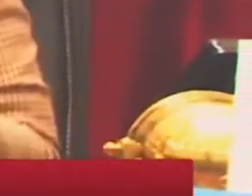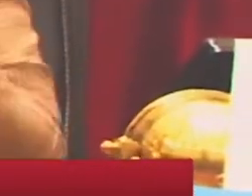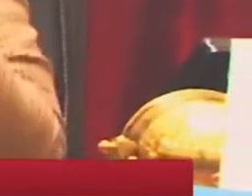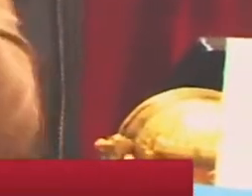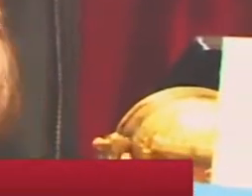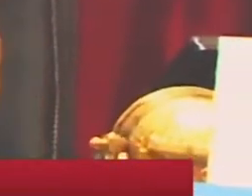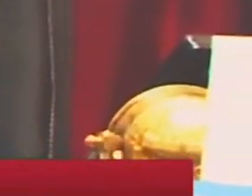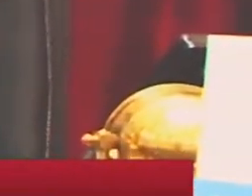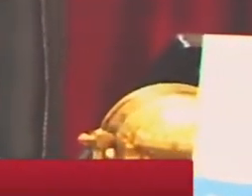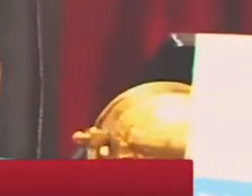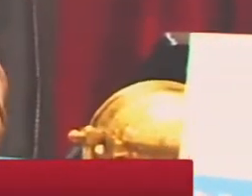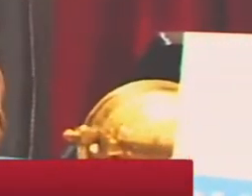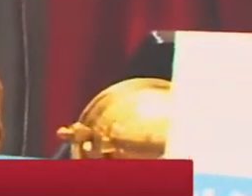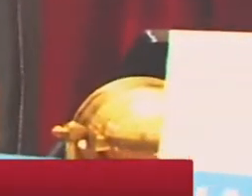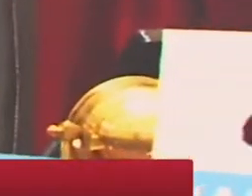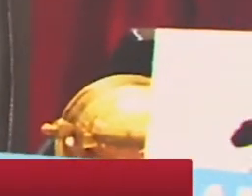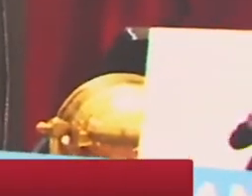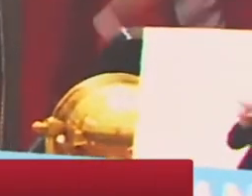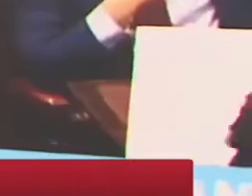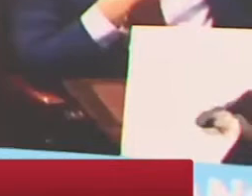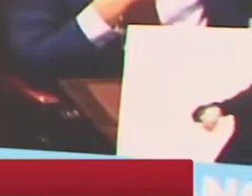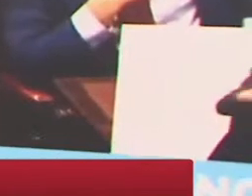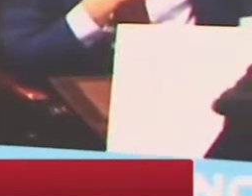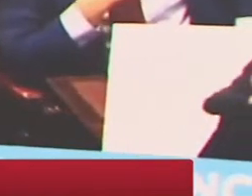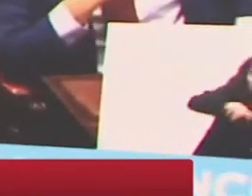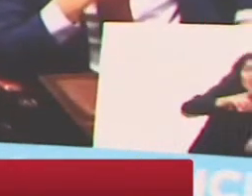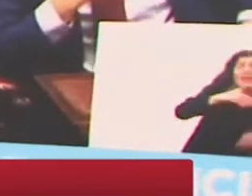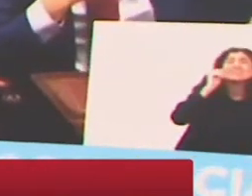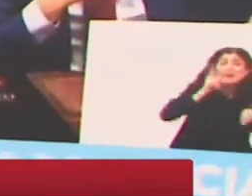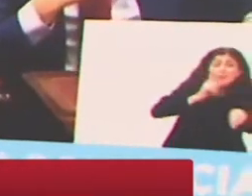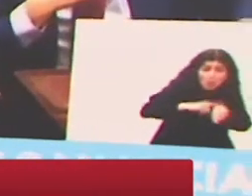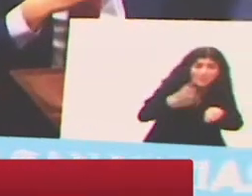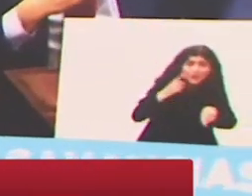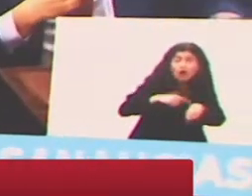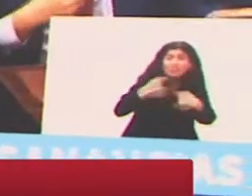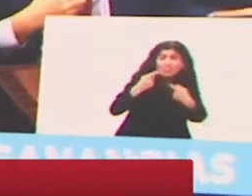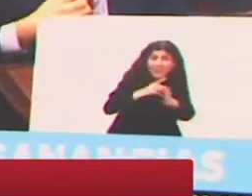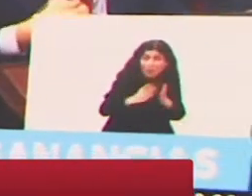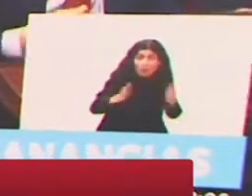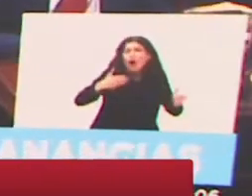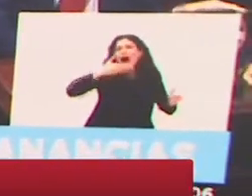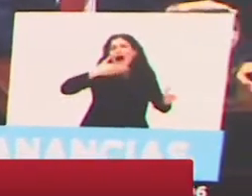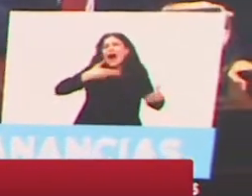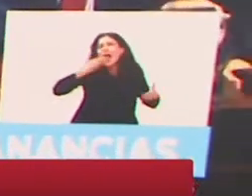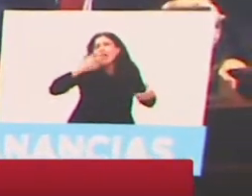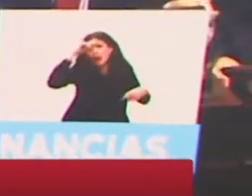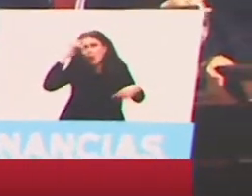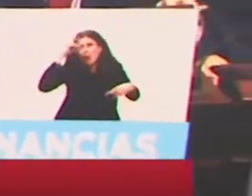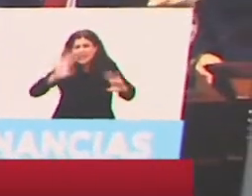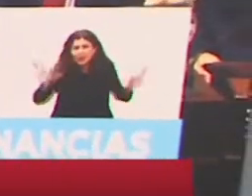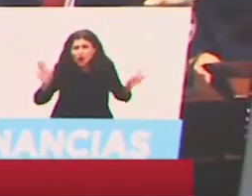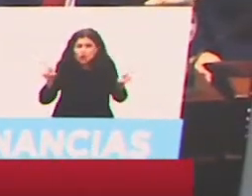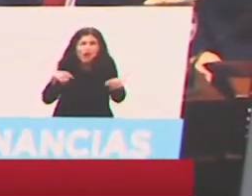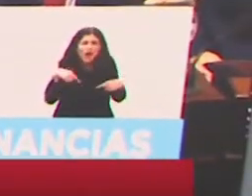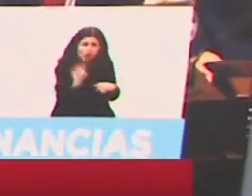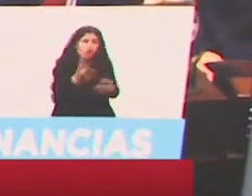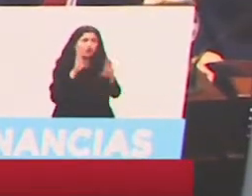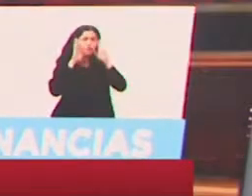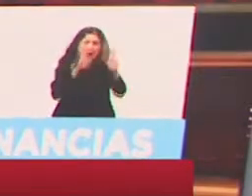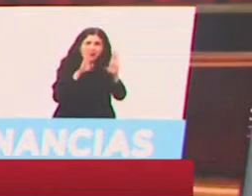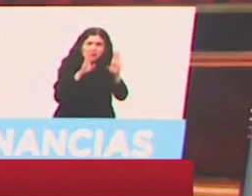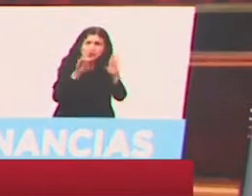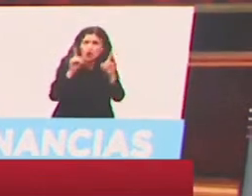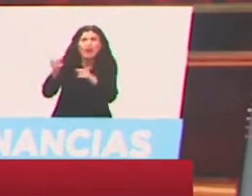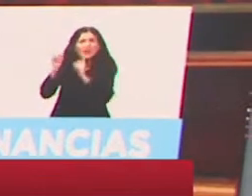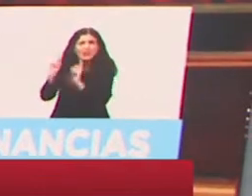de la casación penal, el máximo tribunal penal del país antes de la Corte Suprema de Justicia. El día 14 de agosto,